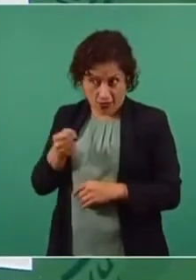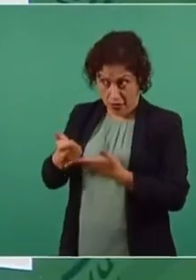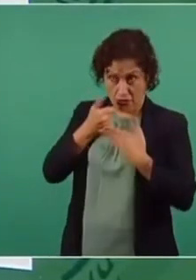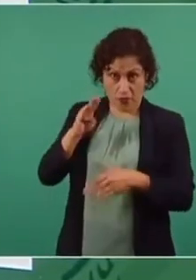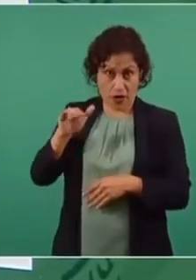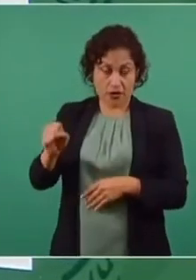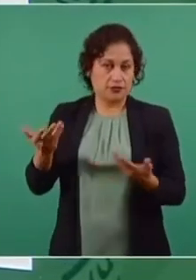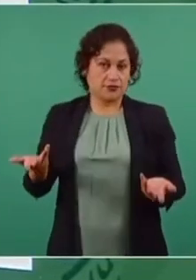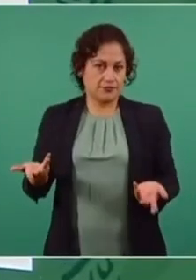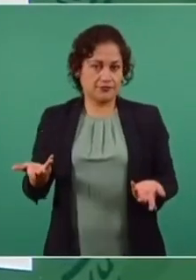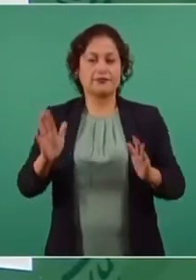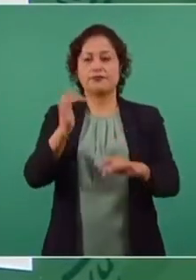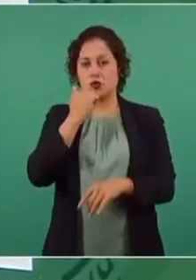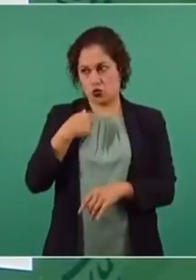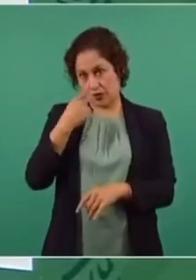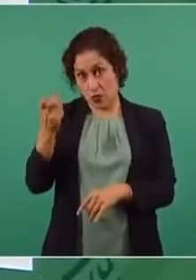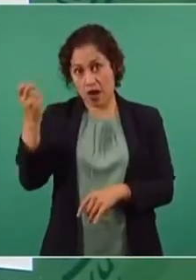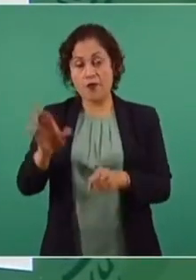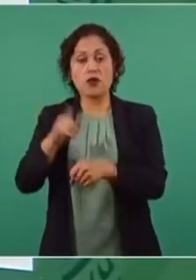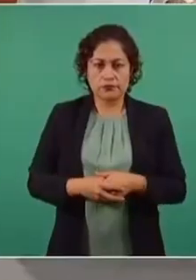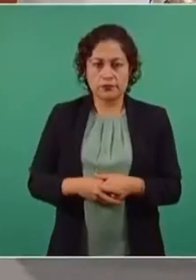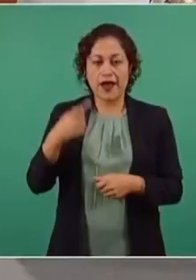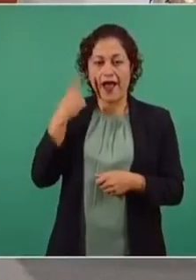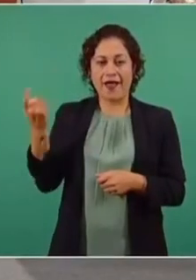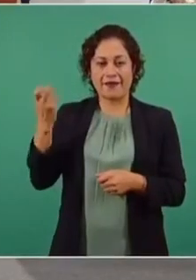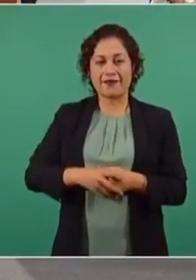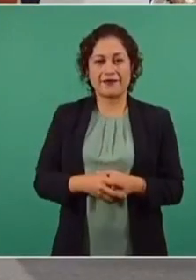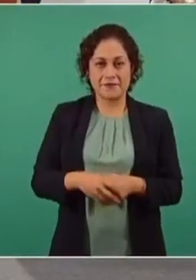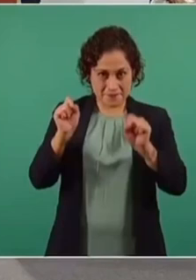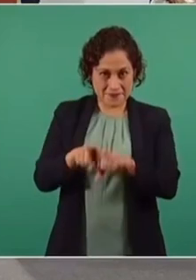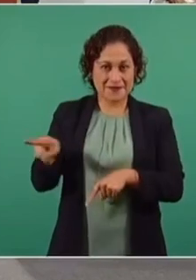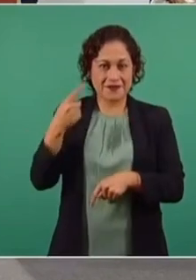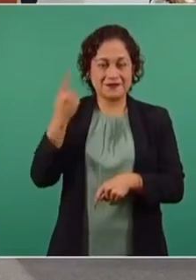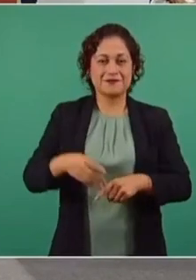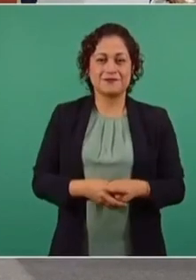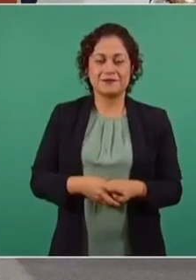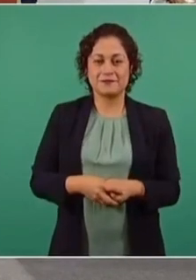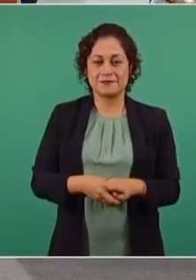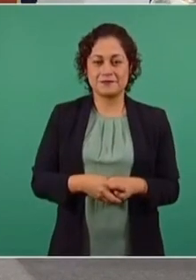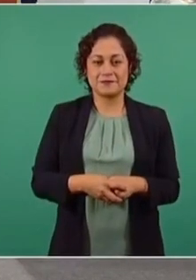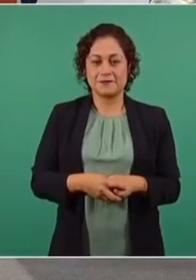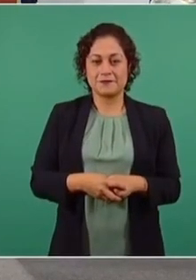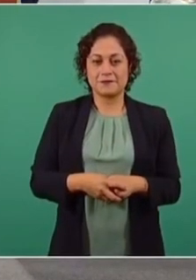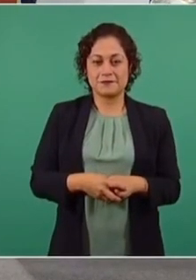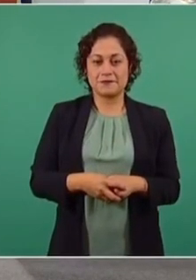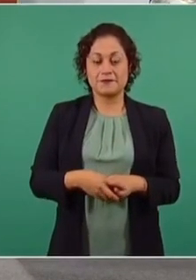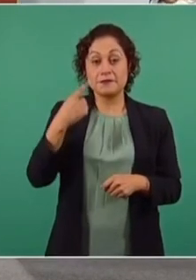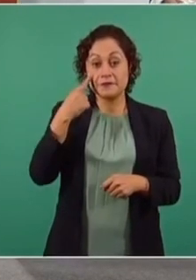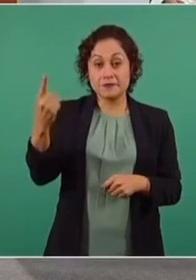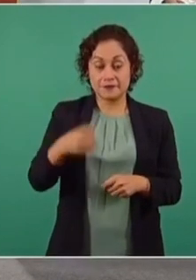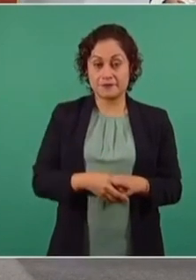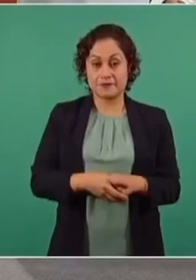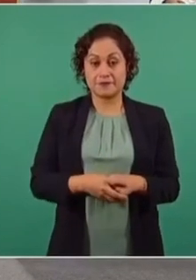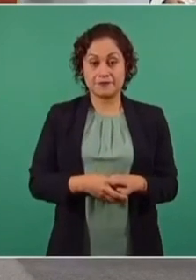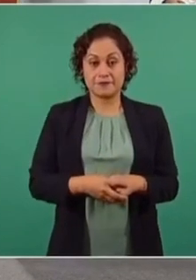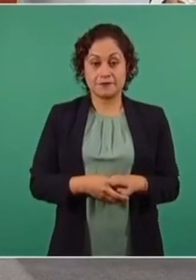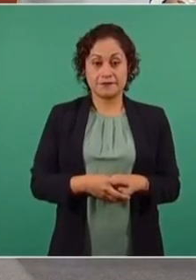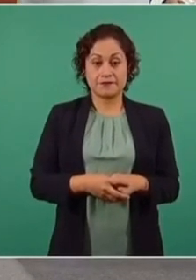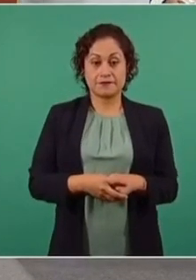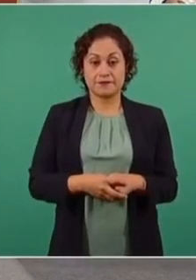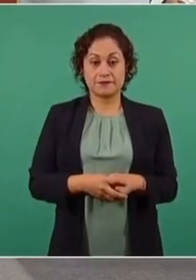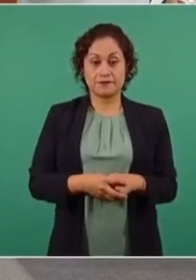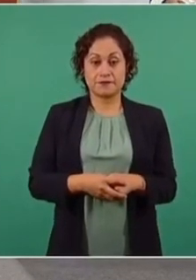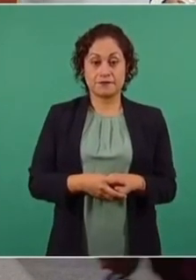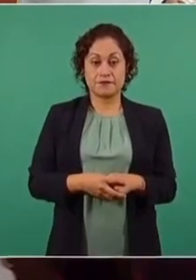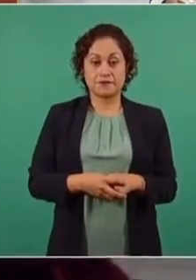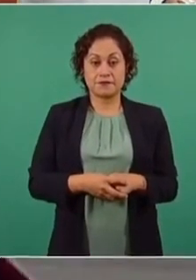sí, porque hablo de Cuadri porque a él lo impulsó la maestra de Esther Gordillo, la misma, miren esta, compañera,